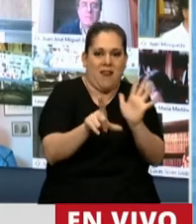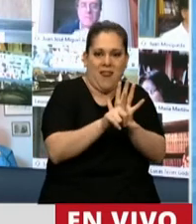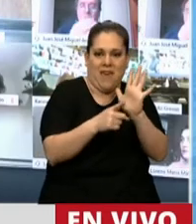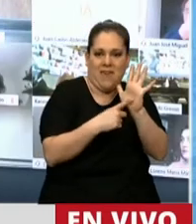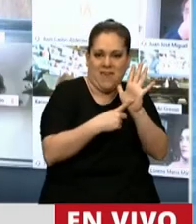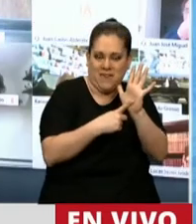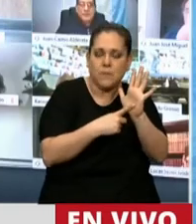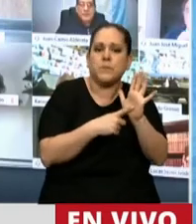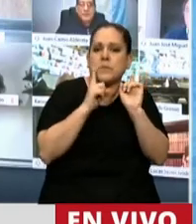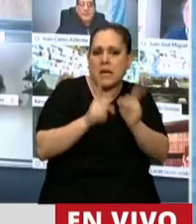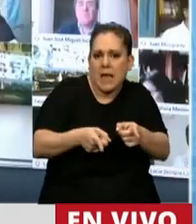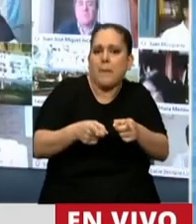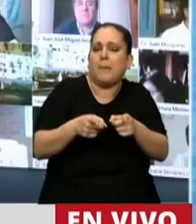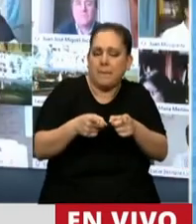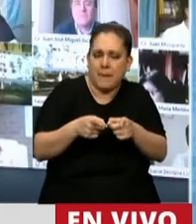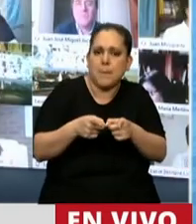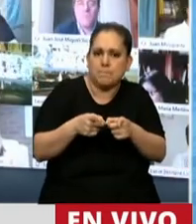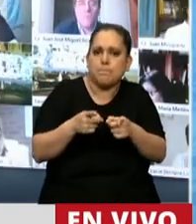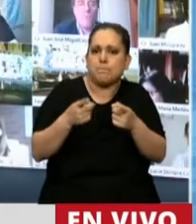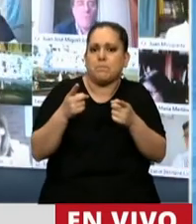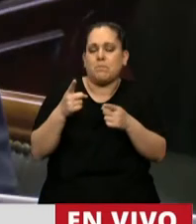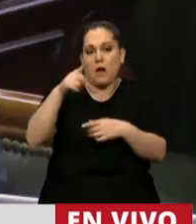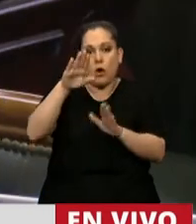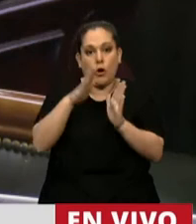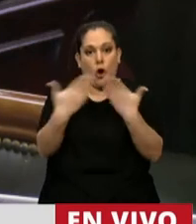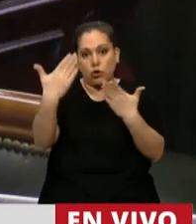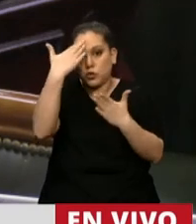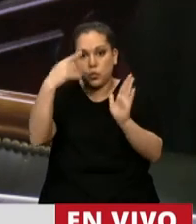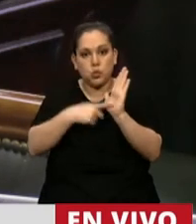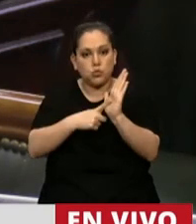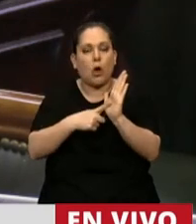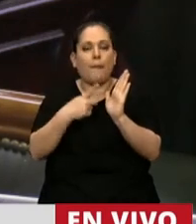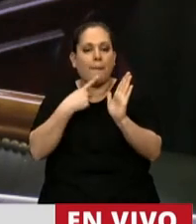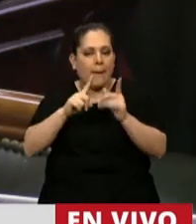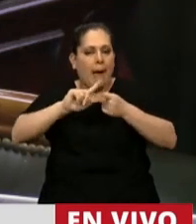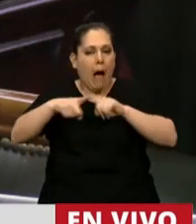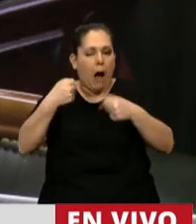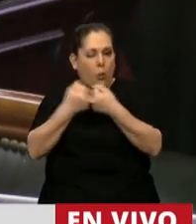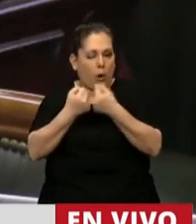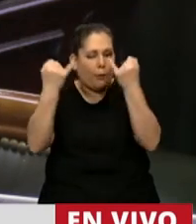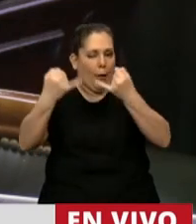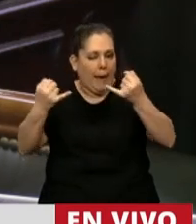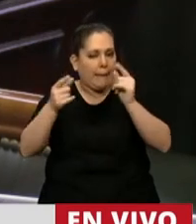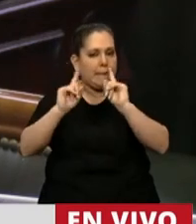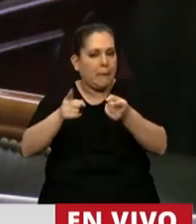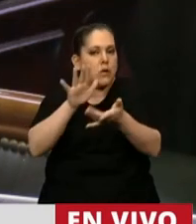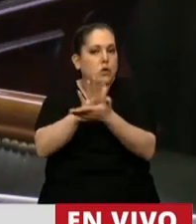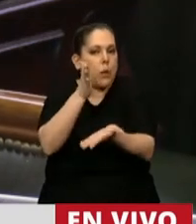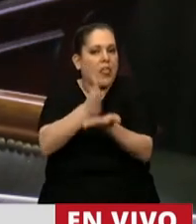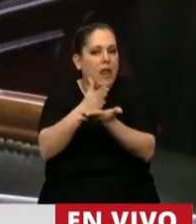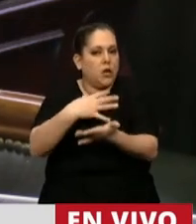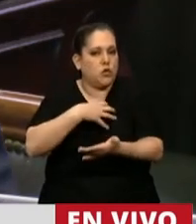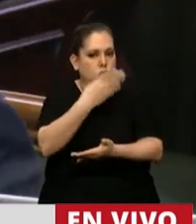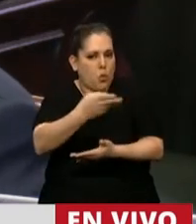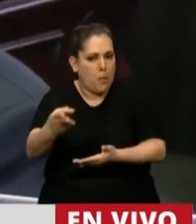vez, también dentro de nuestro sistema constitucional están los tratados sobre la cuestión de los derechos